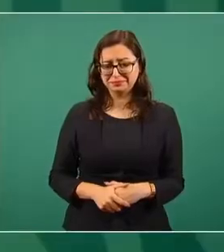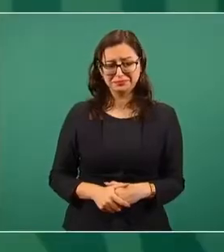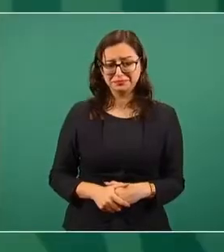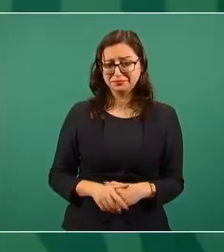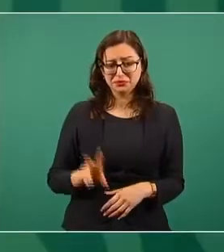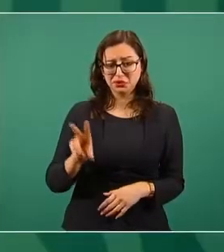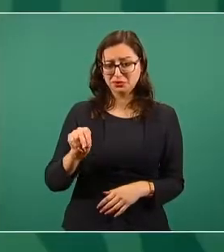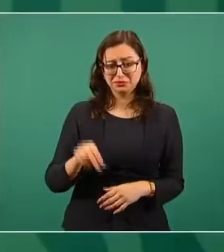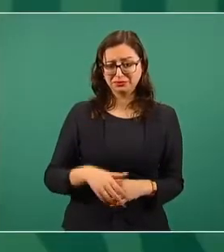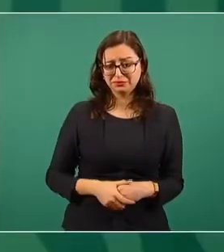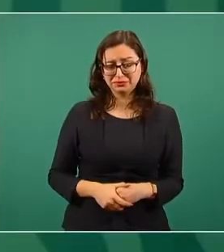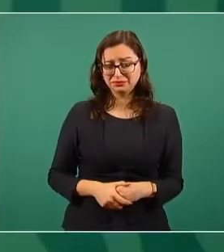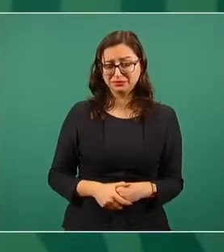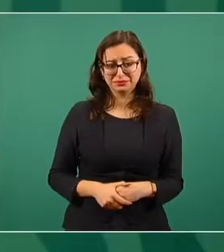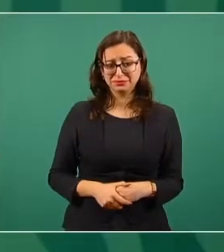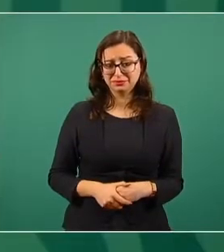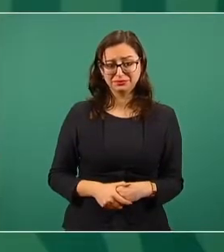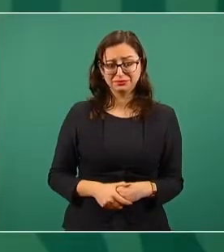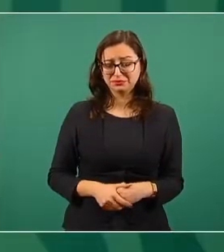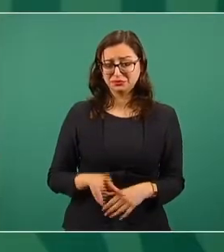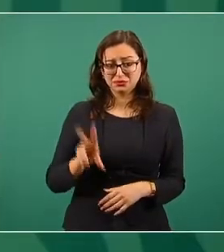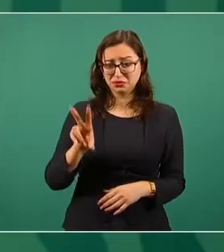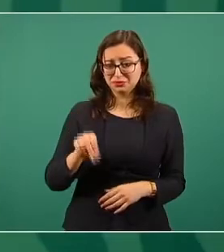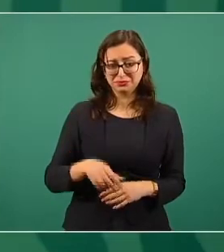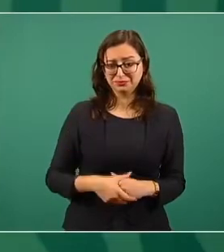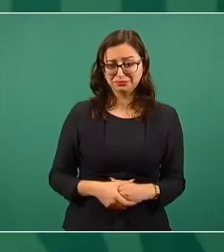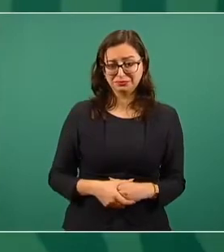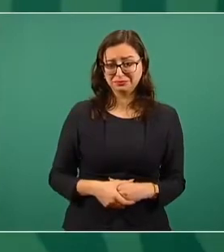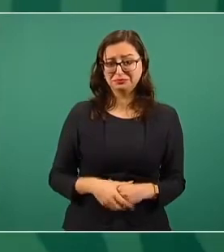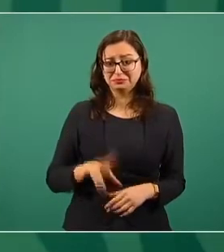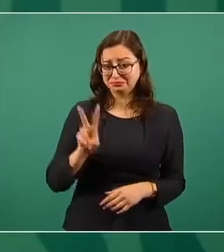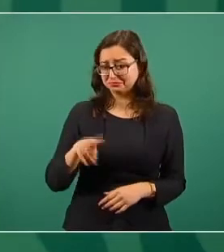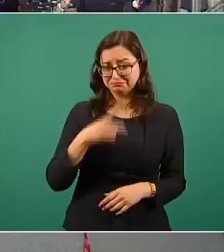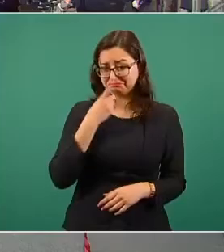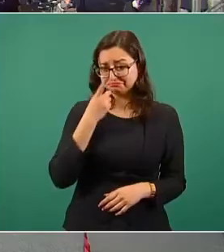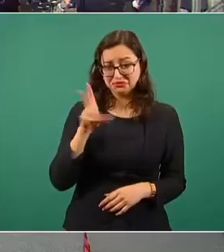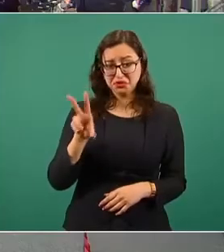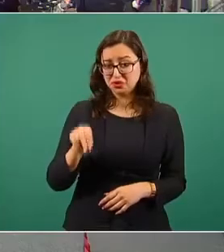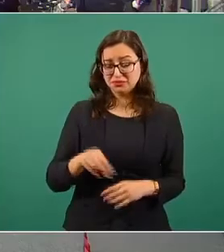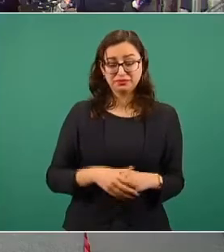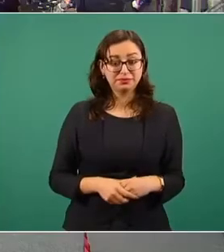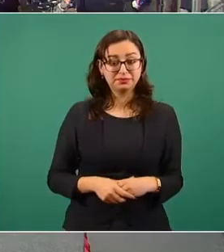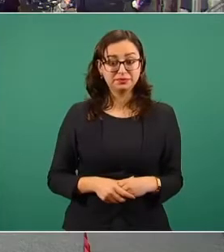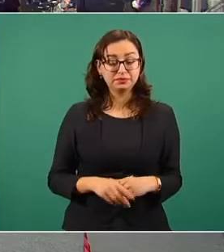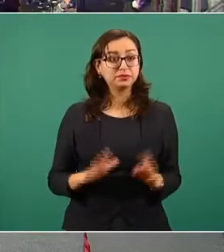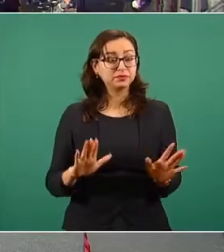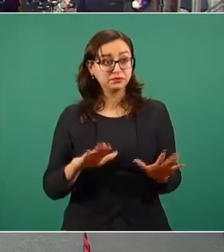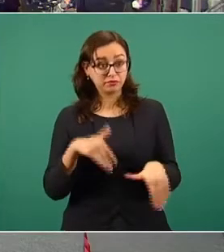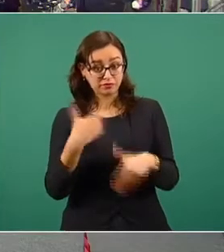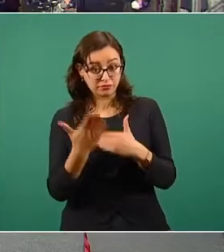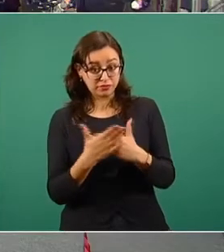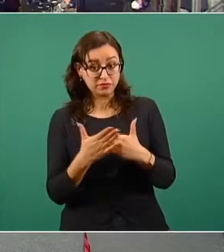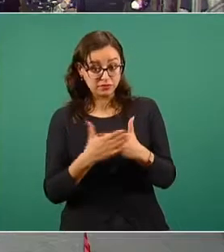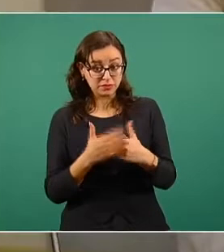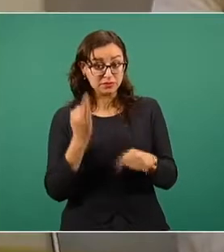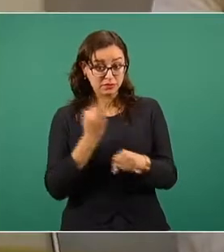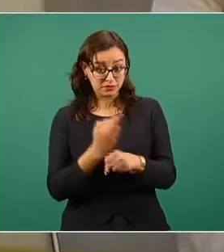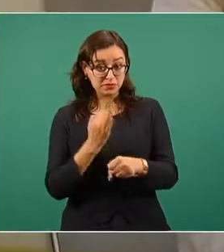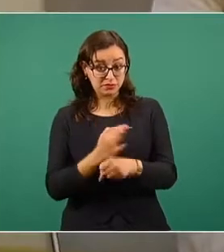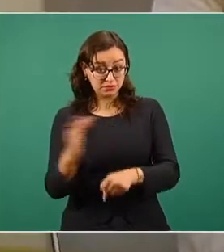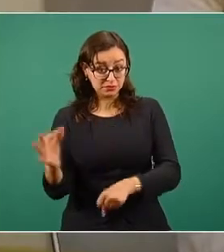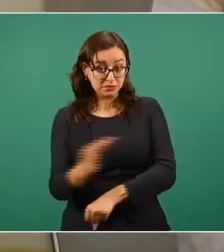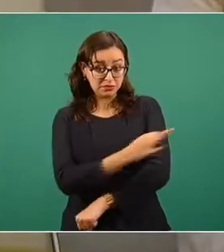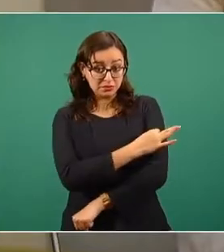Ok. Y en este caso podrá obtener la vacuna después o en este momento que…